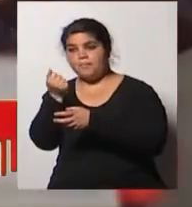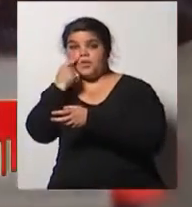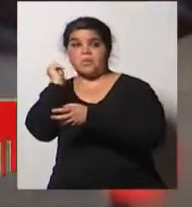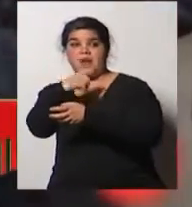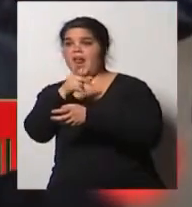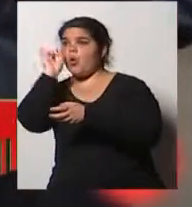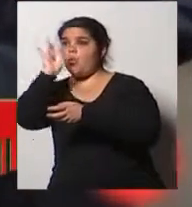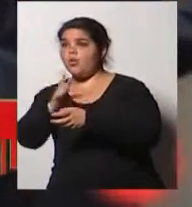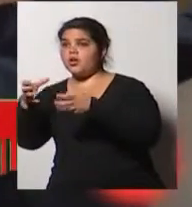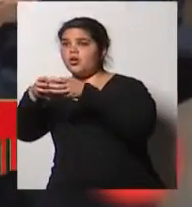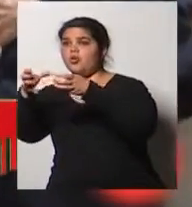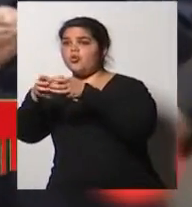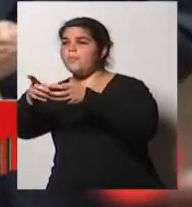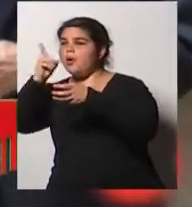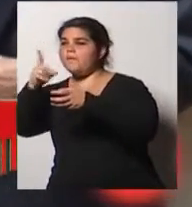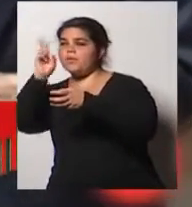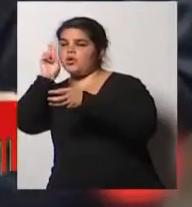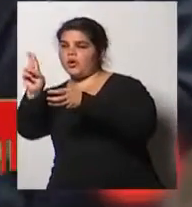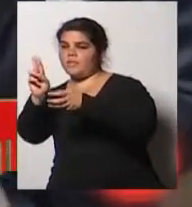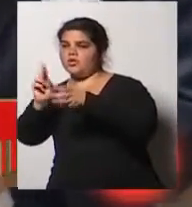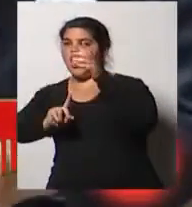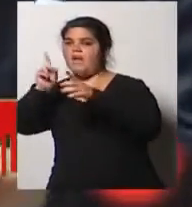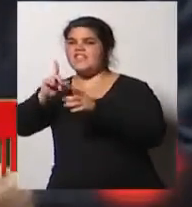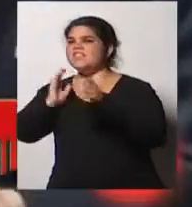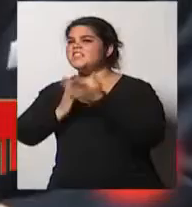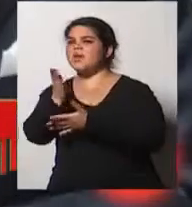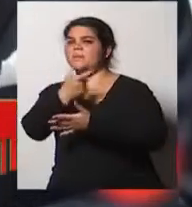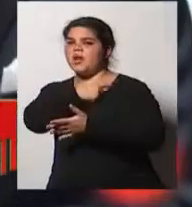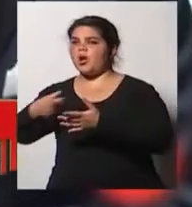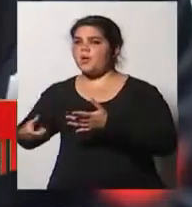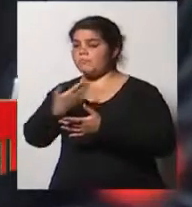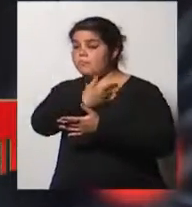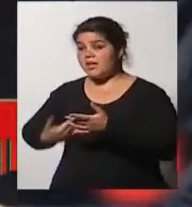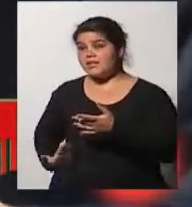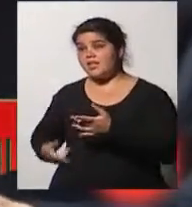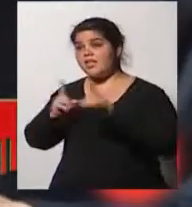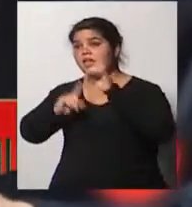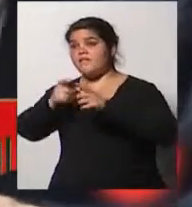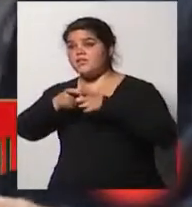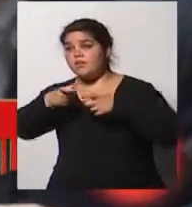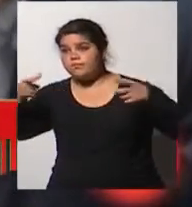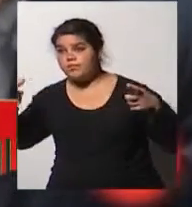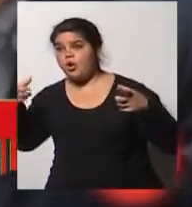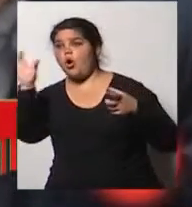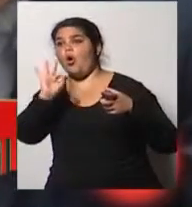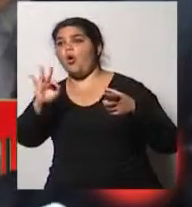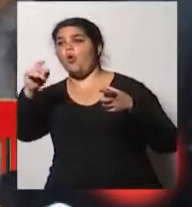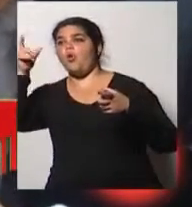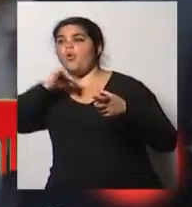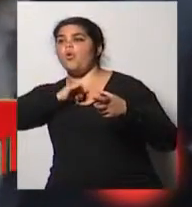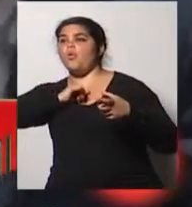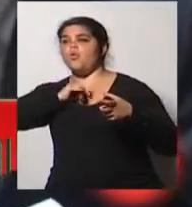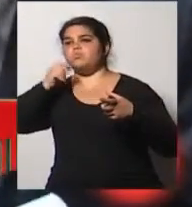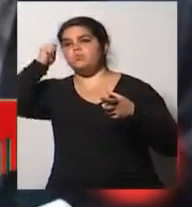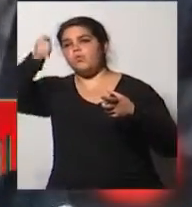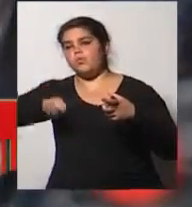Generalmente los presidentes o han ampliado el número de ministros, o ha habido juicios políticos, o ha habido